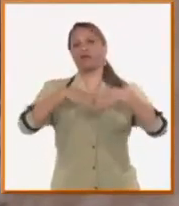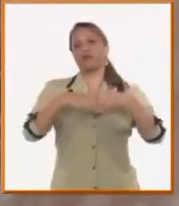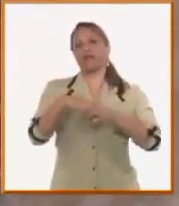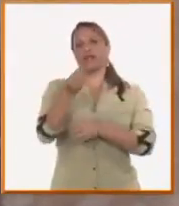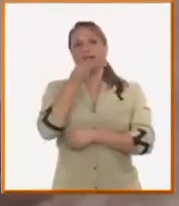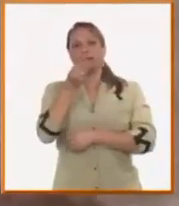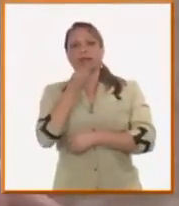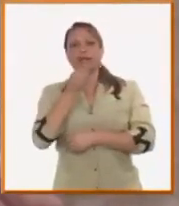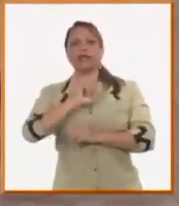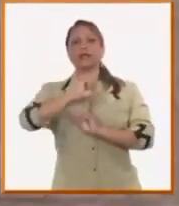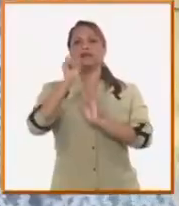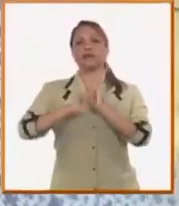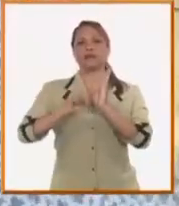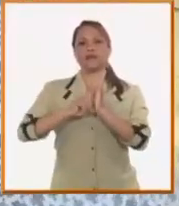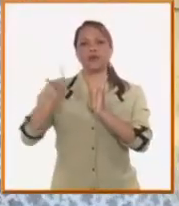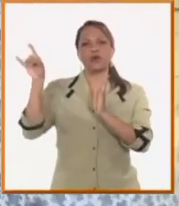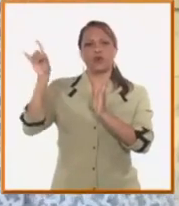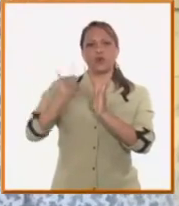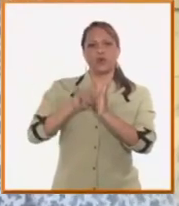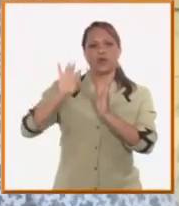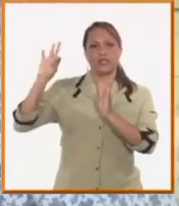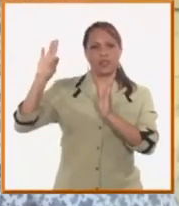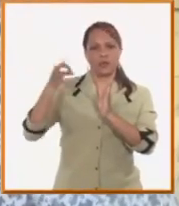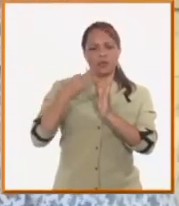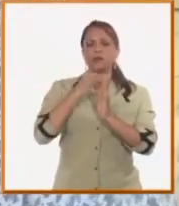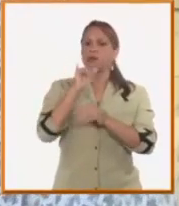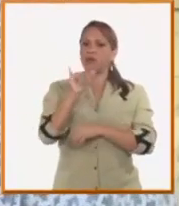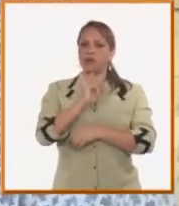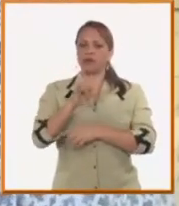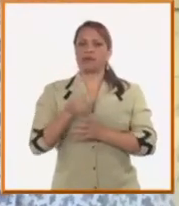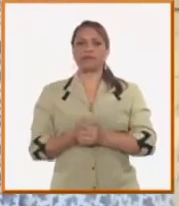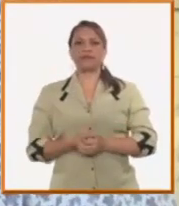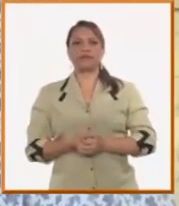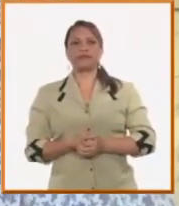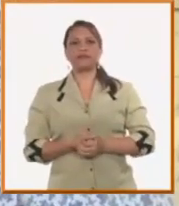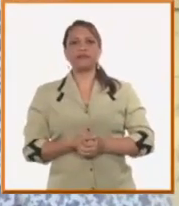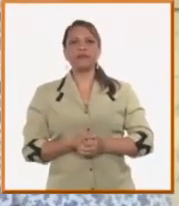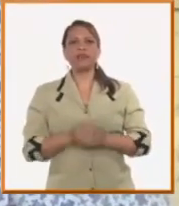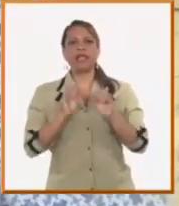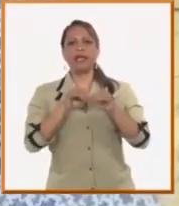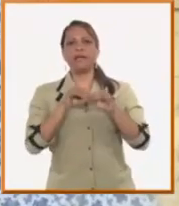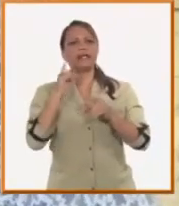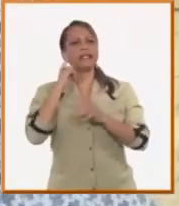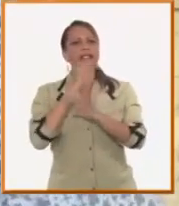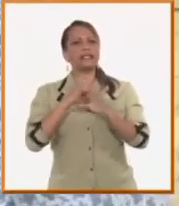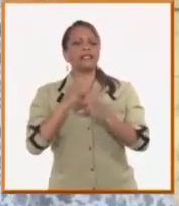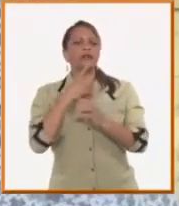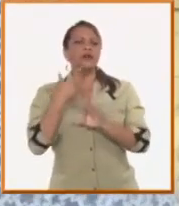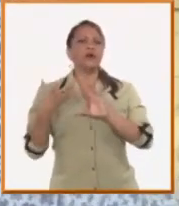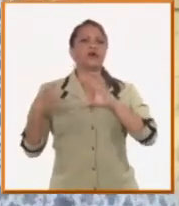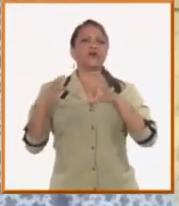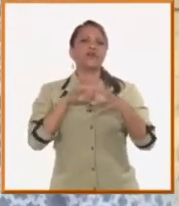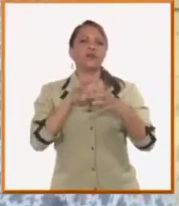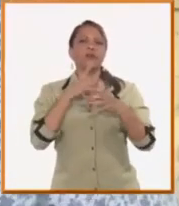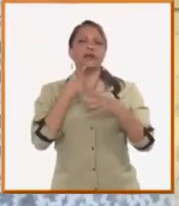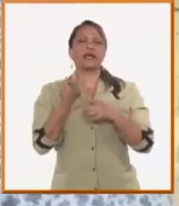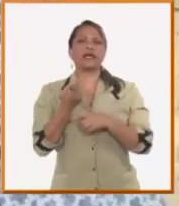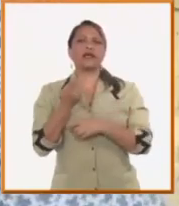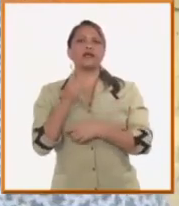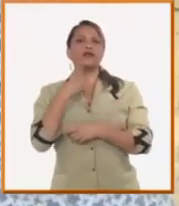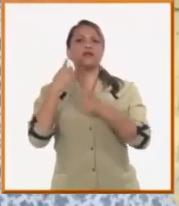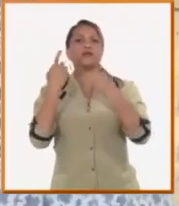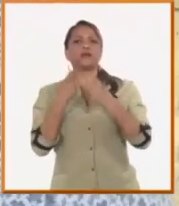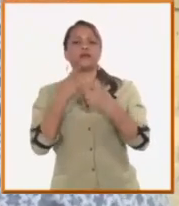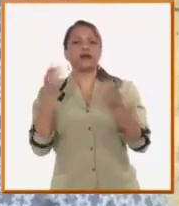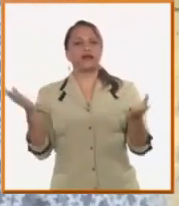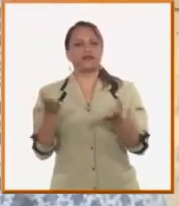la energía renovable. ¿Cómo vemos el Parque Científico Tecnológico? Bueno, es la pieza que faltaba para darle un mayor